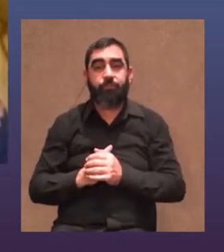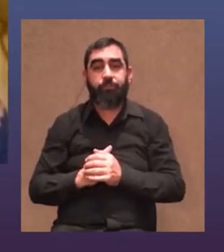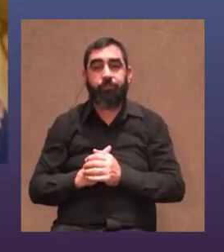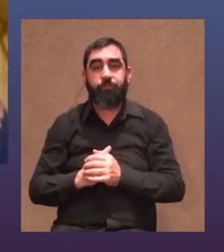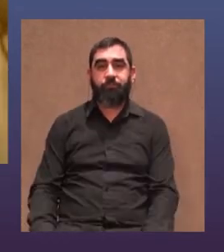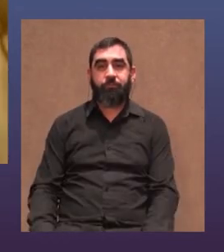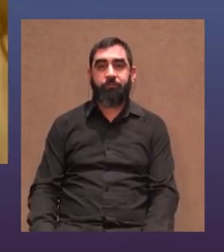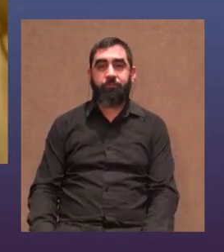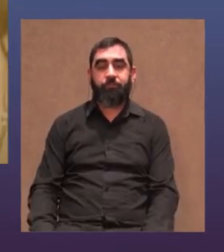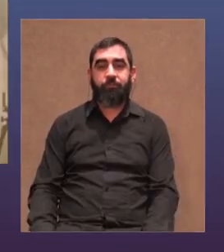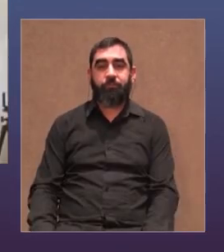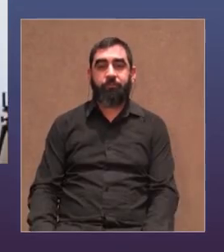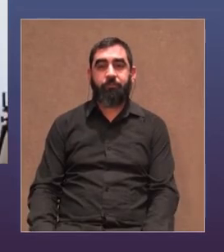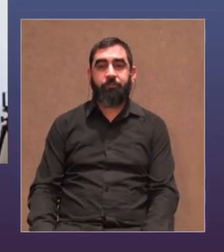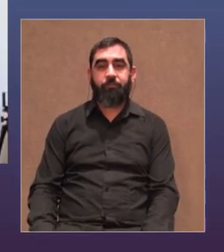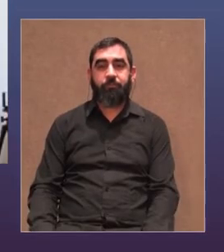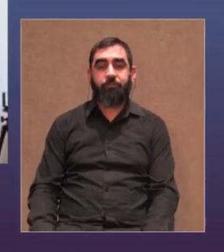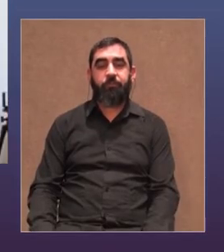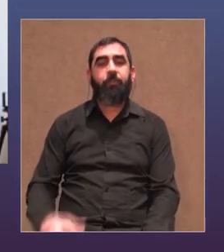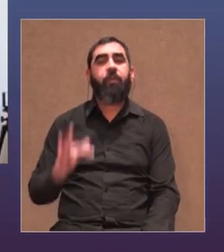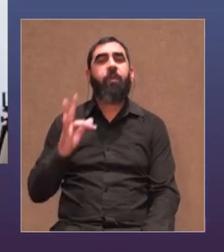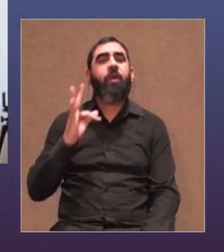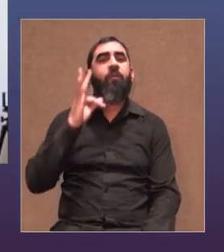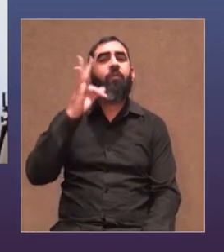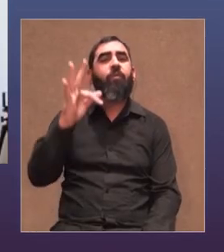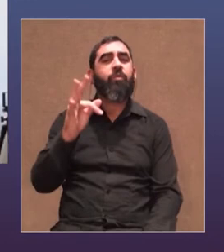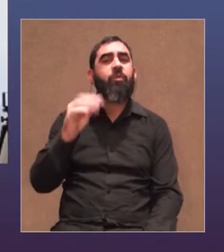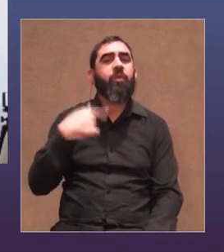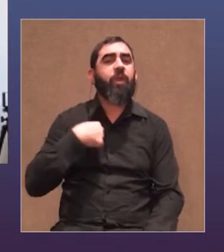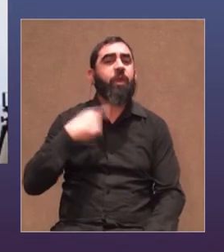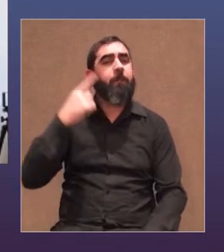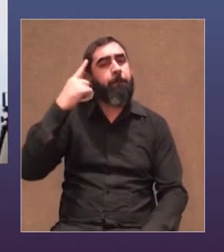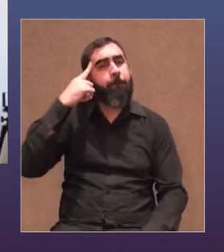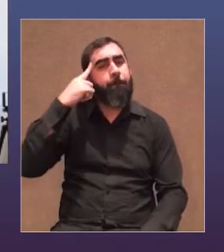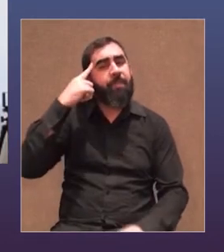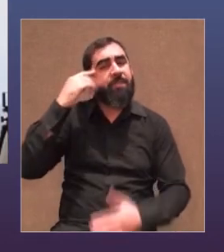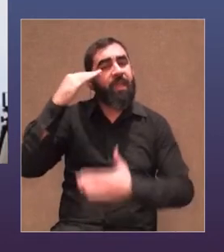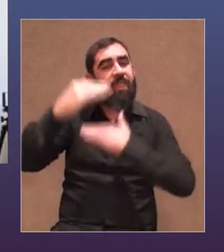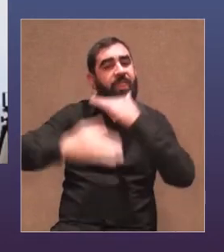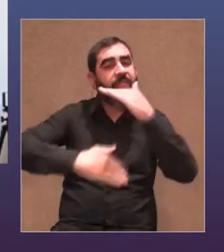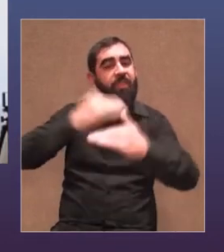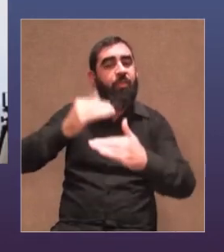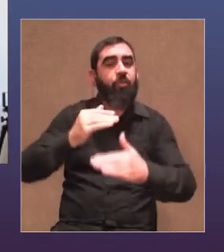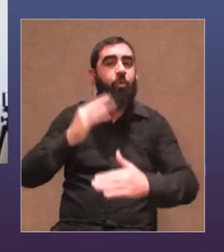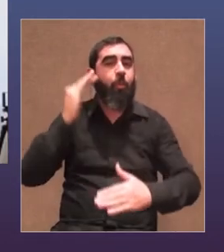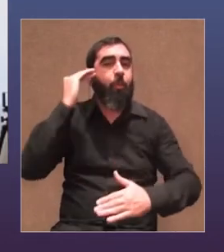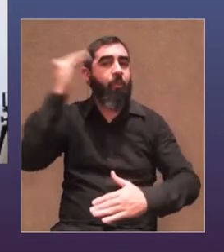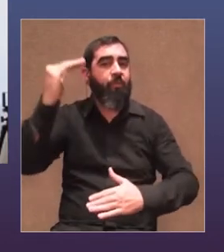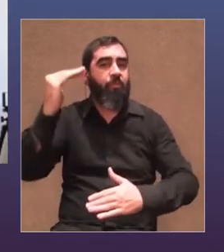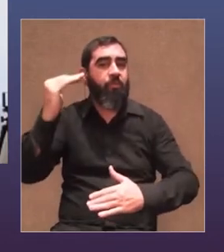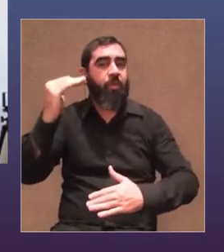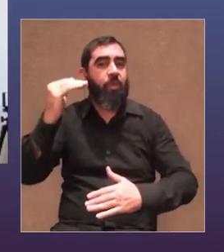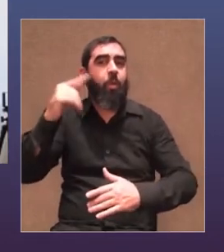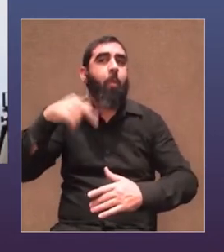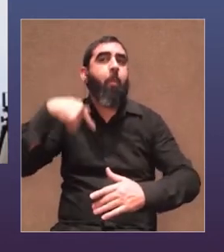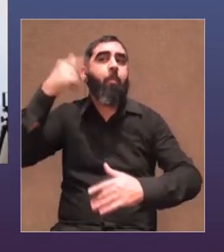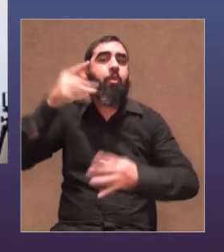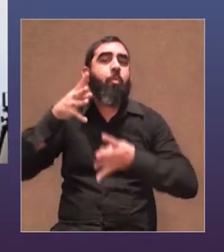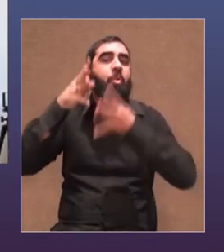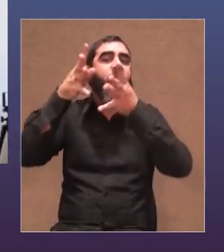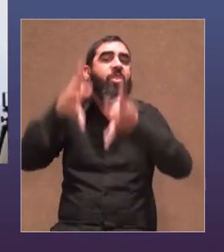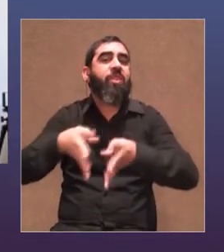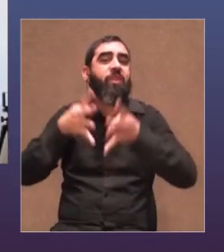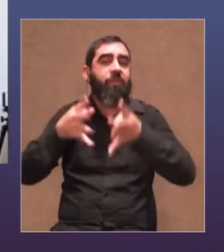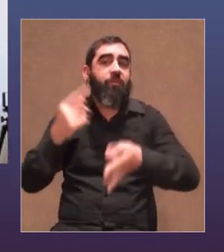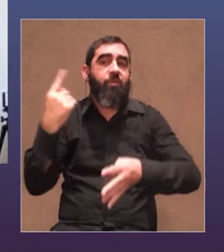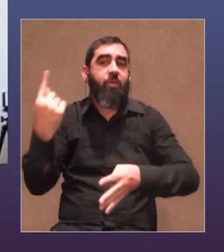Totalmente, sí. A futuro, ¿qué expectativas de desarrollo profesional tienen? ¿Cuál es el próximo desafío?